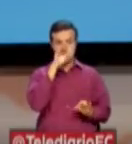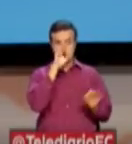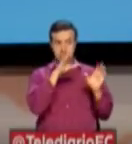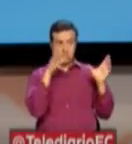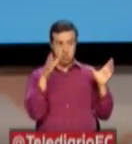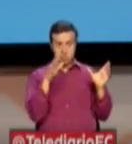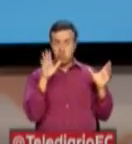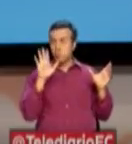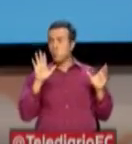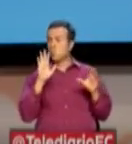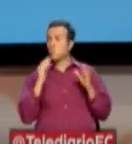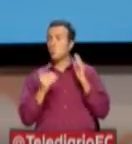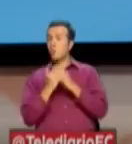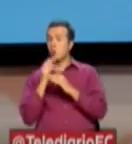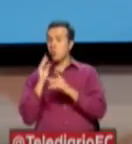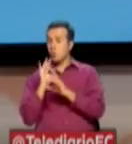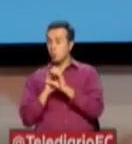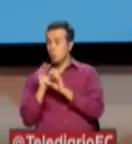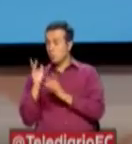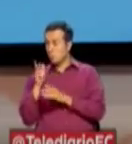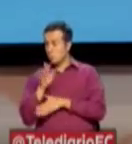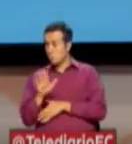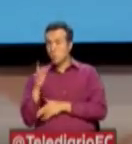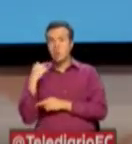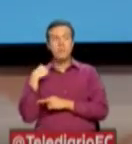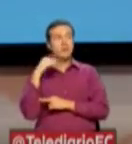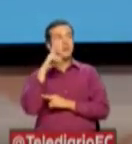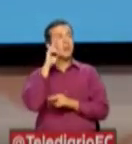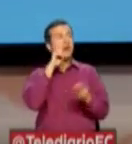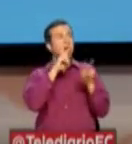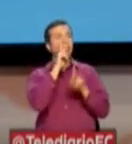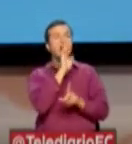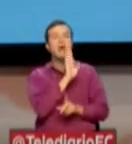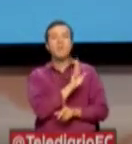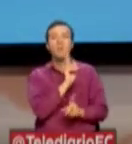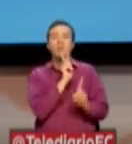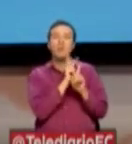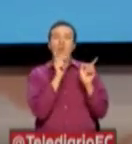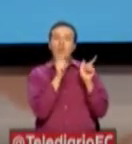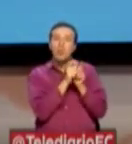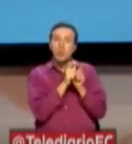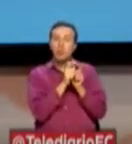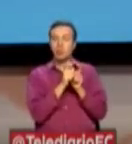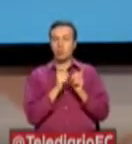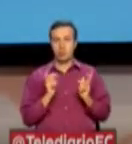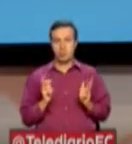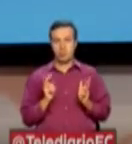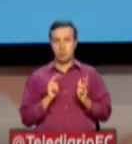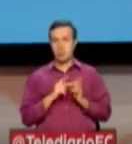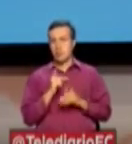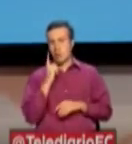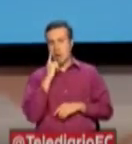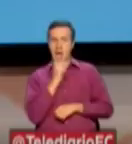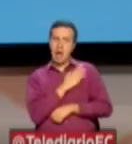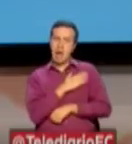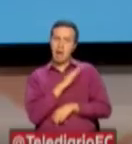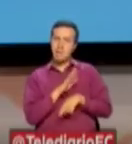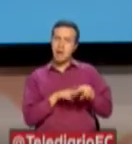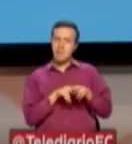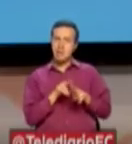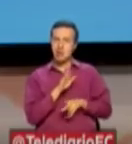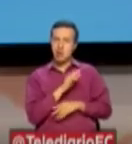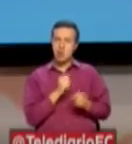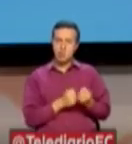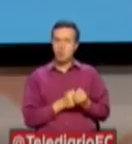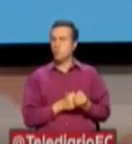nadie no se trata de que uno me caigan bien otro me cae mal se trata de que nadie ninguna entidad ninguna persona